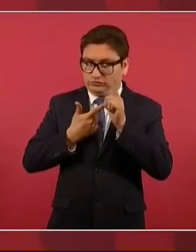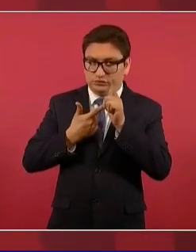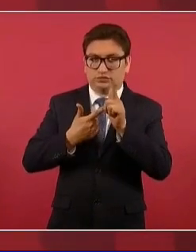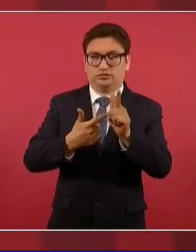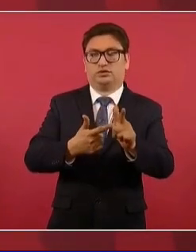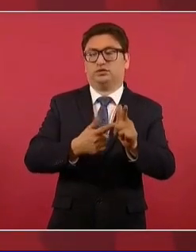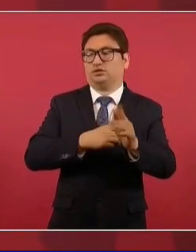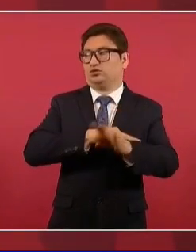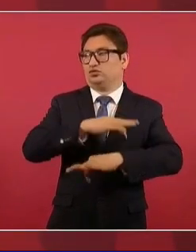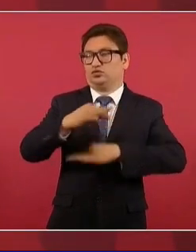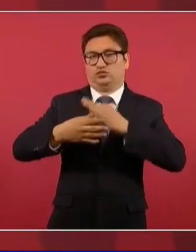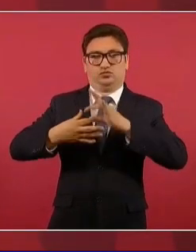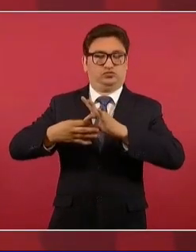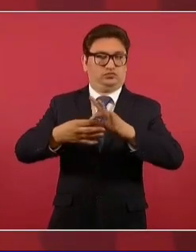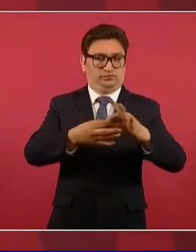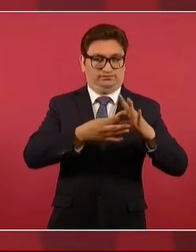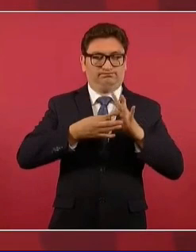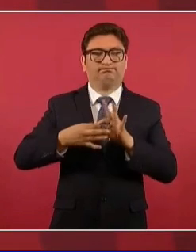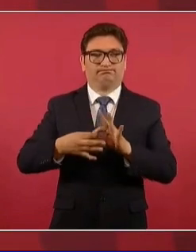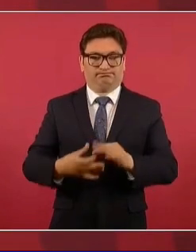entre todos